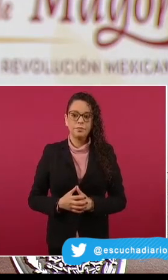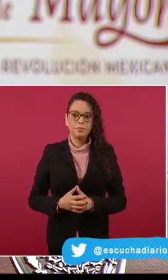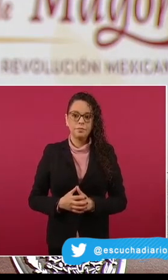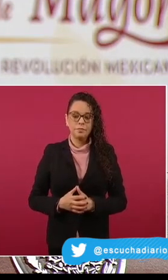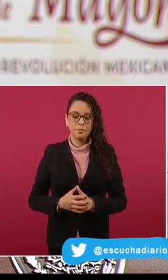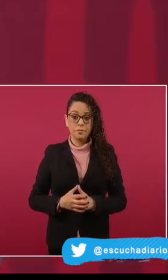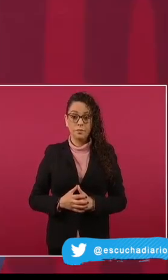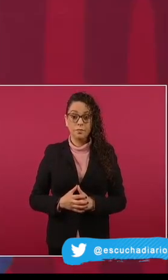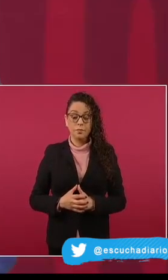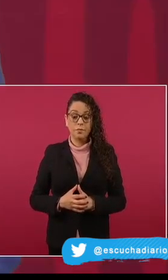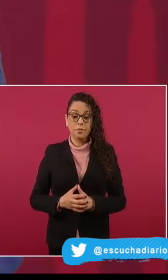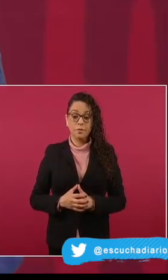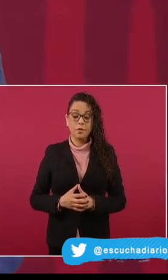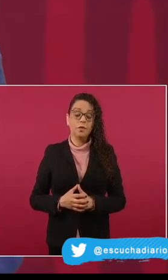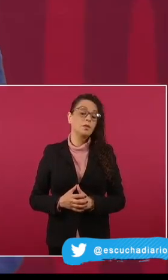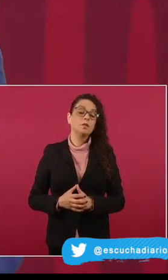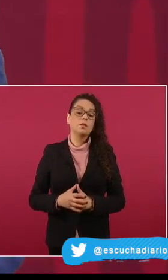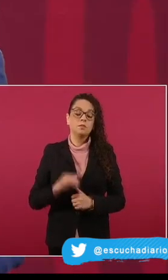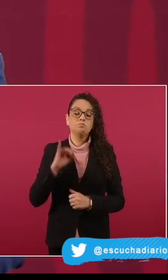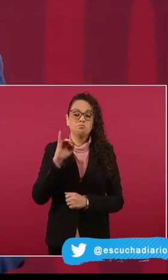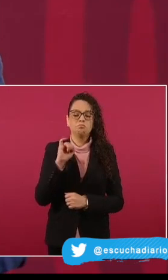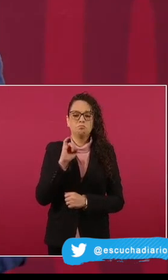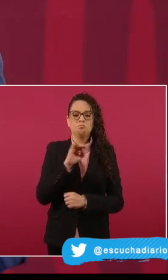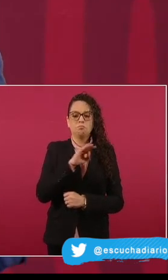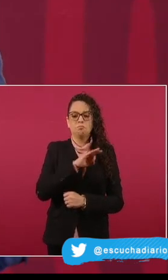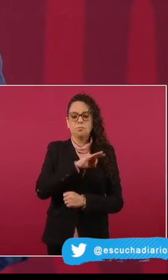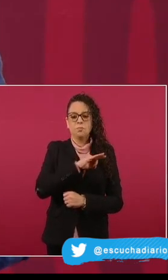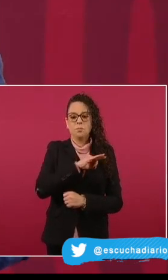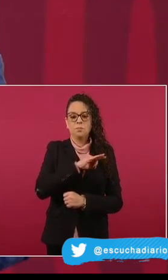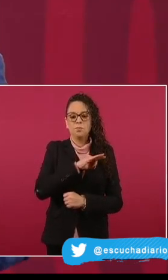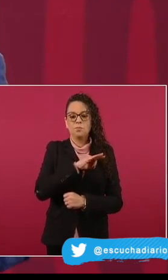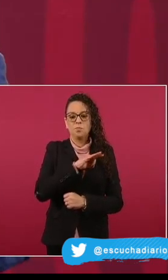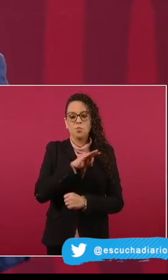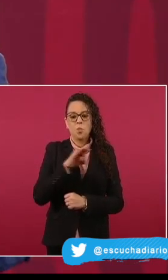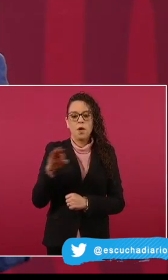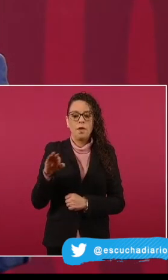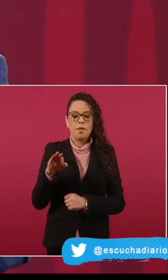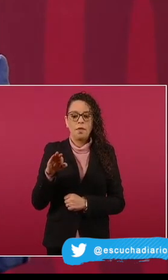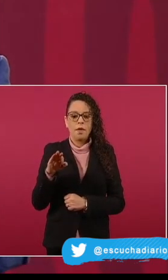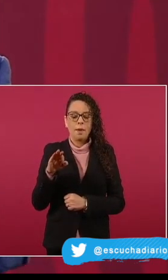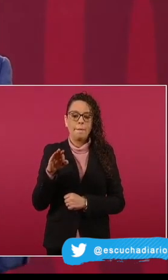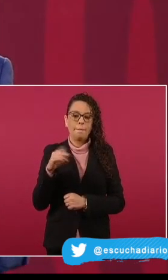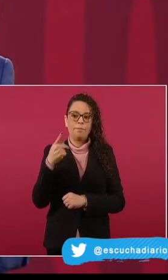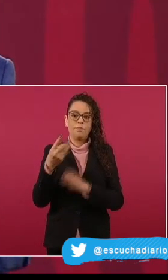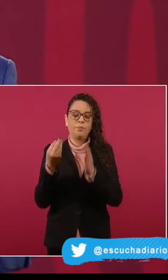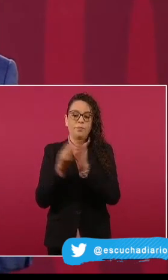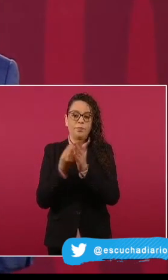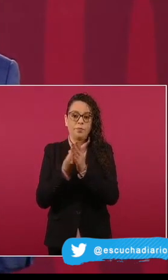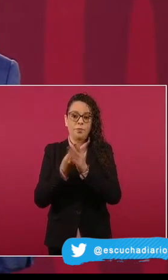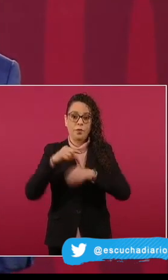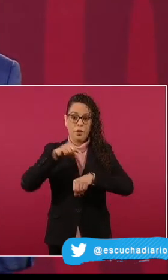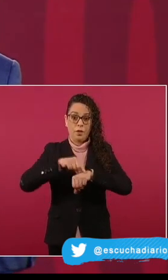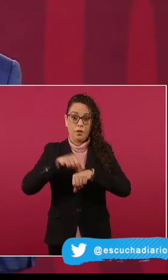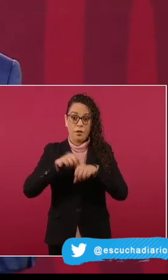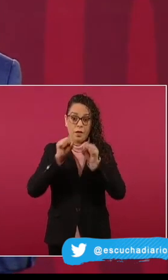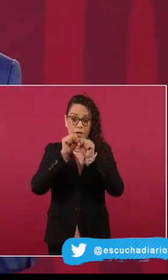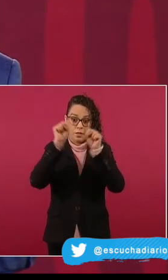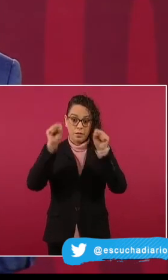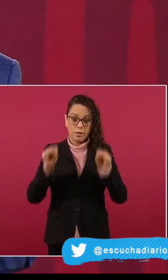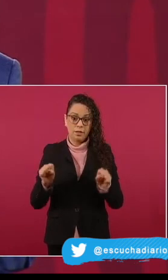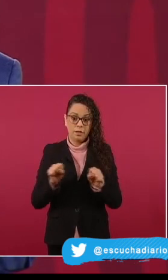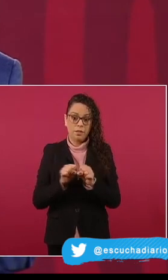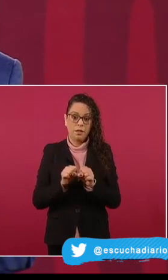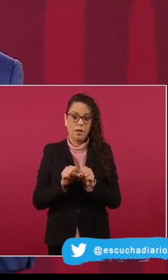Sobre Jorge Argenis, quien se ha desempeñado como secretario de Comunicaciones y Transportes y ahora cuenta con una licencia, el presidente expresa